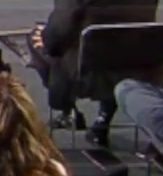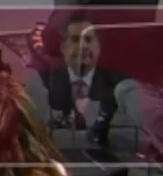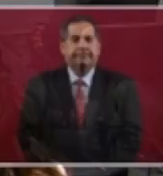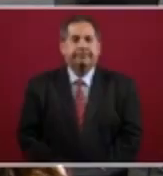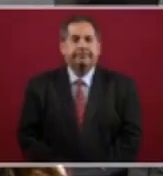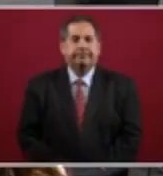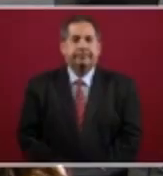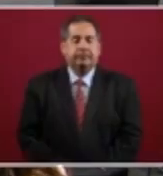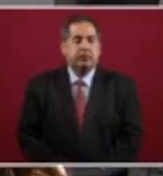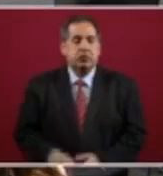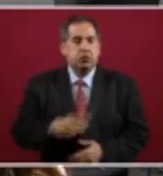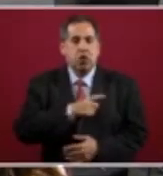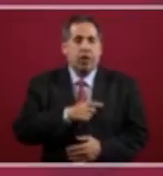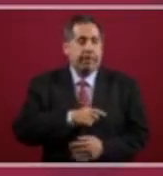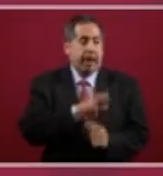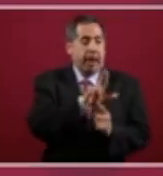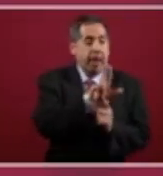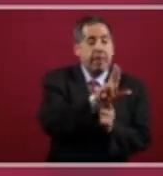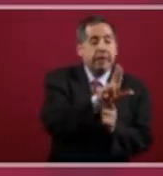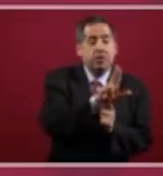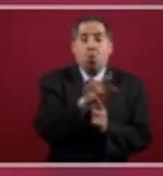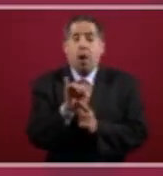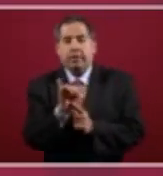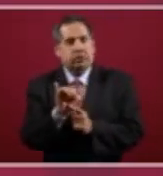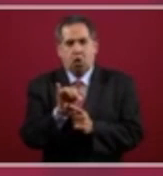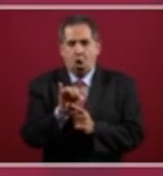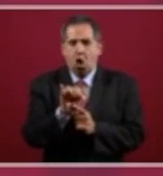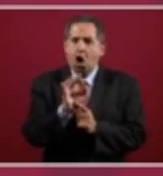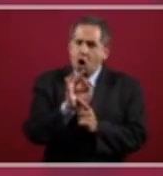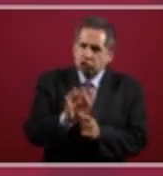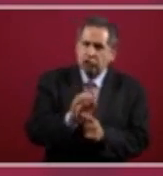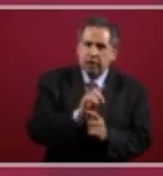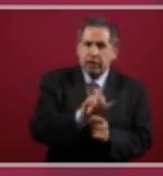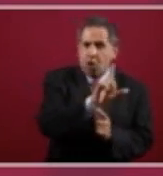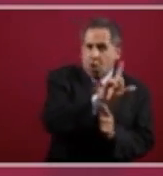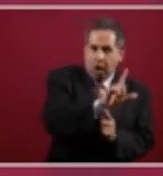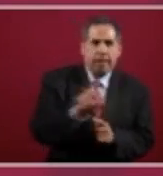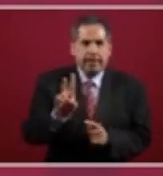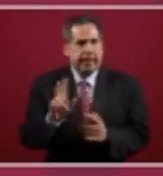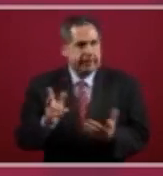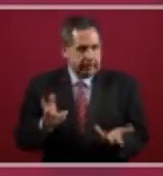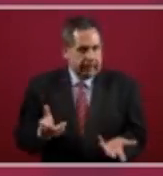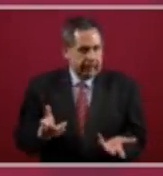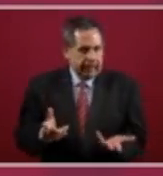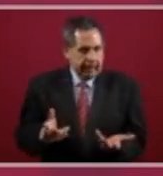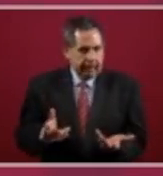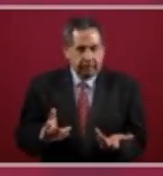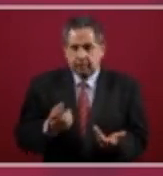martes a jueves, tienen que ser semanas completas. Los maestros